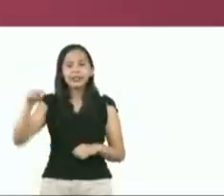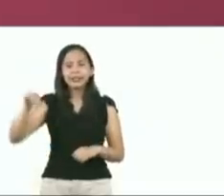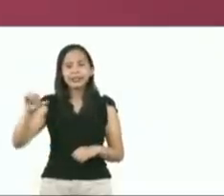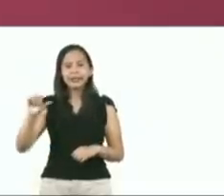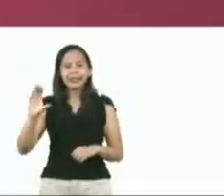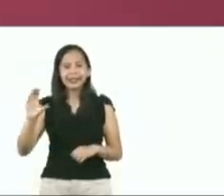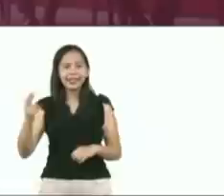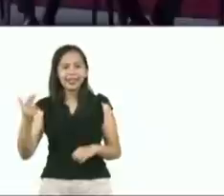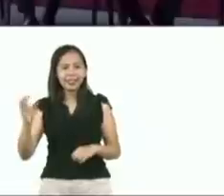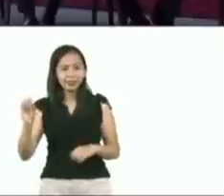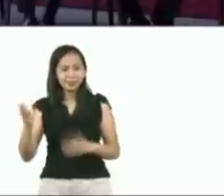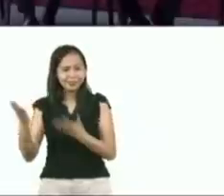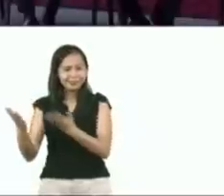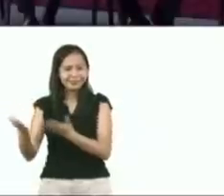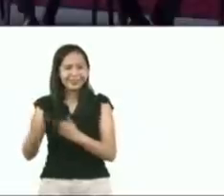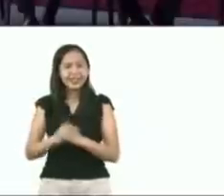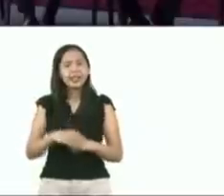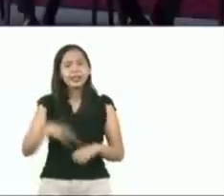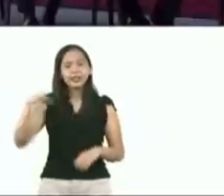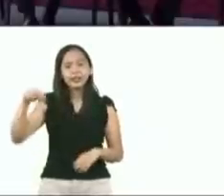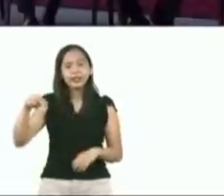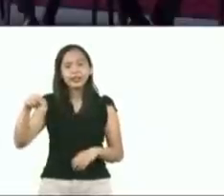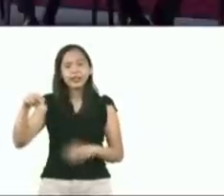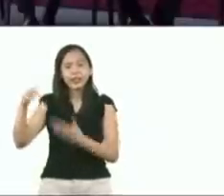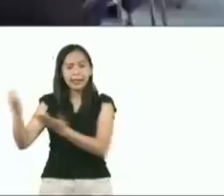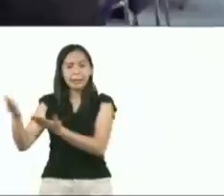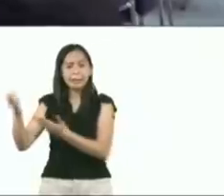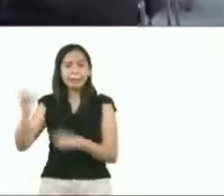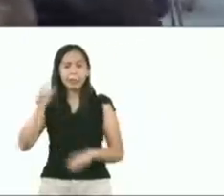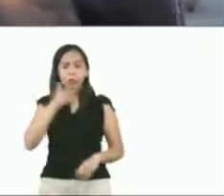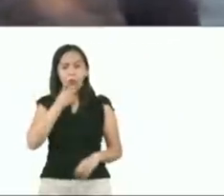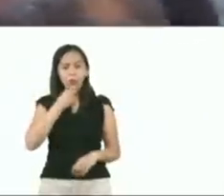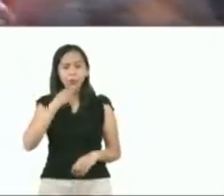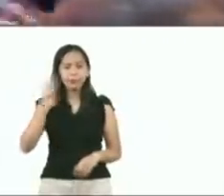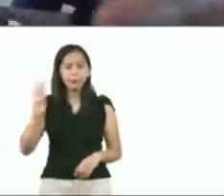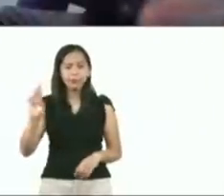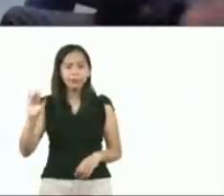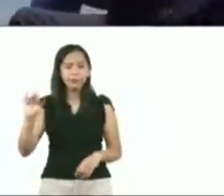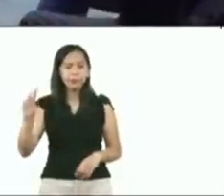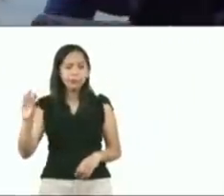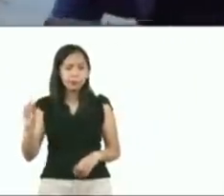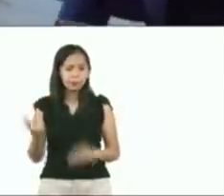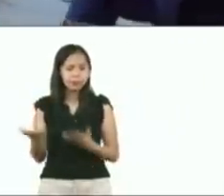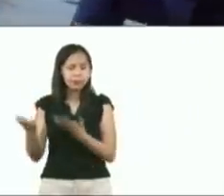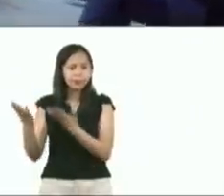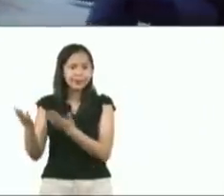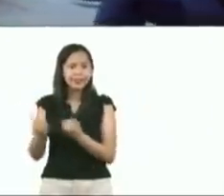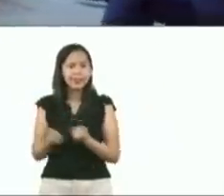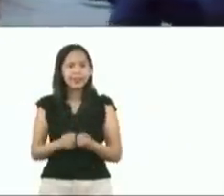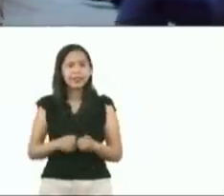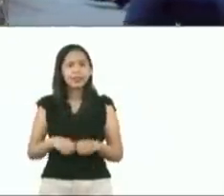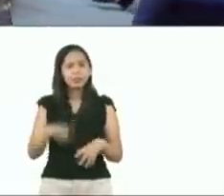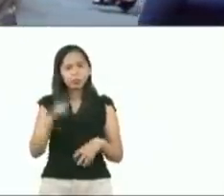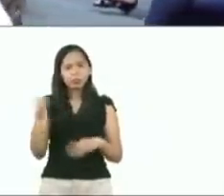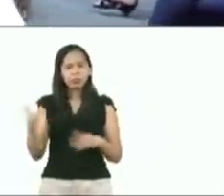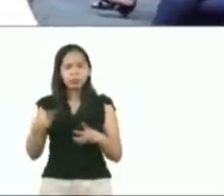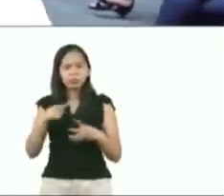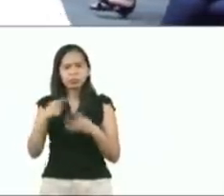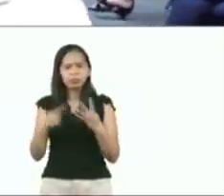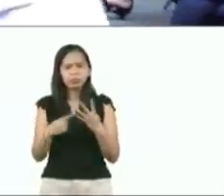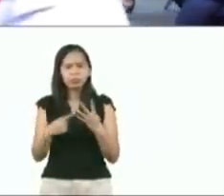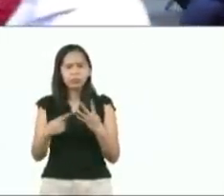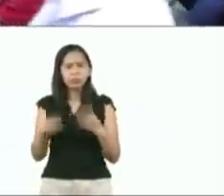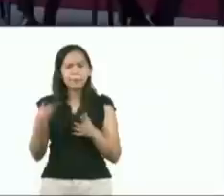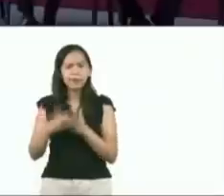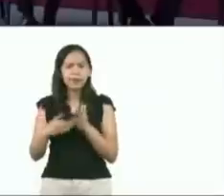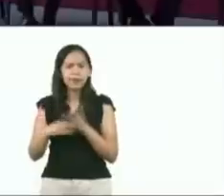está Gerson Brito, quien promoverá. No está Pedrín Guevara por ahí, aquí estaba, ¿no?